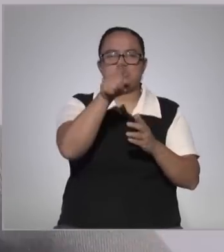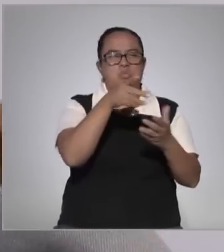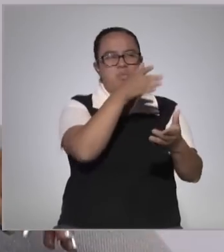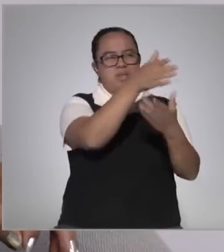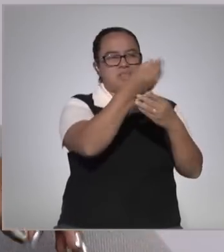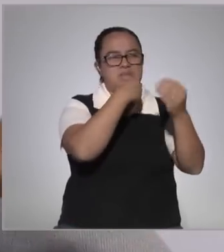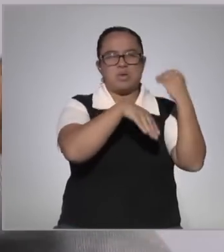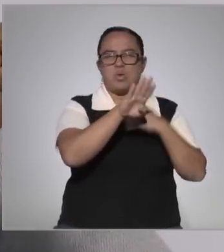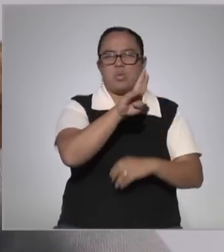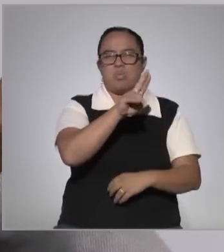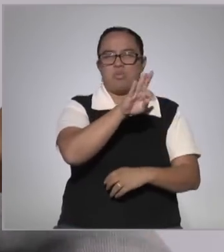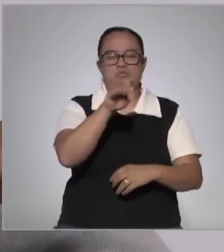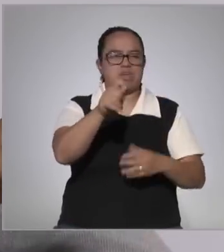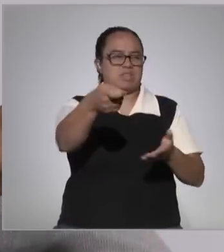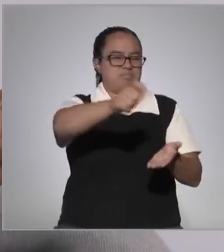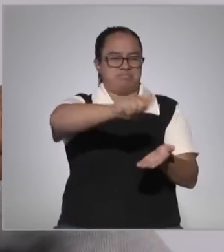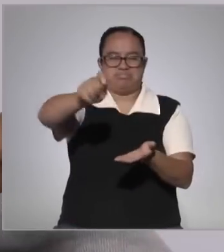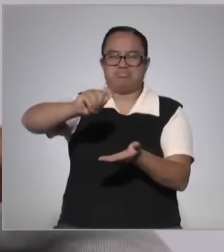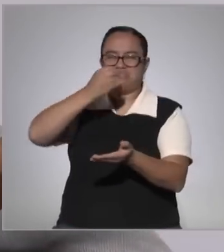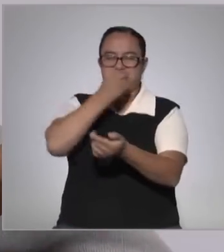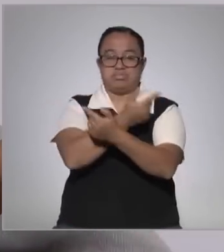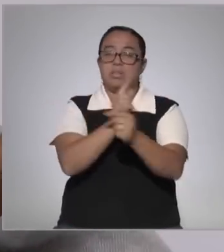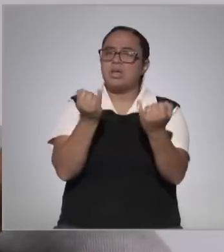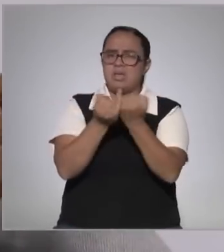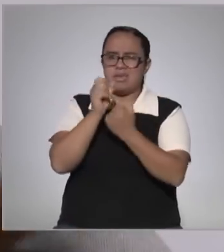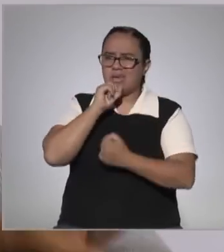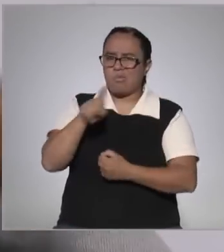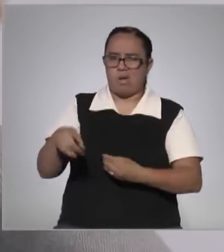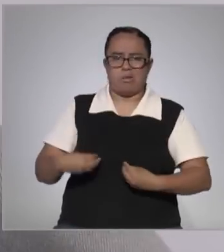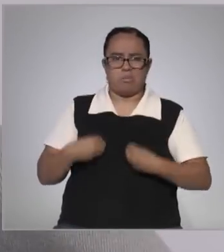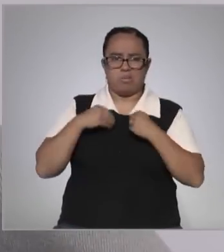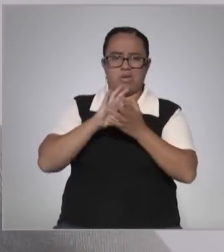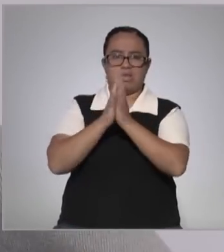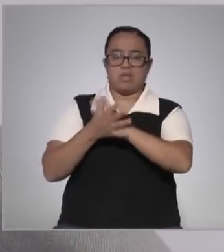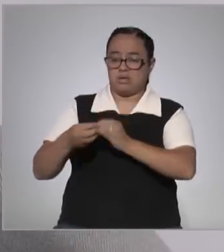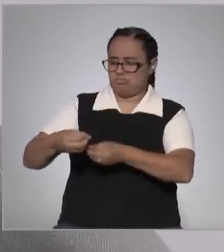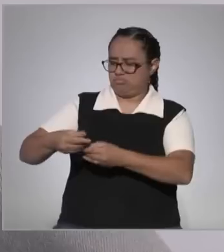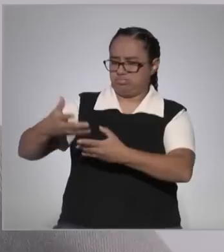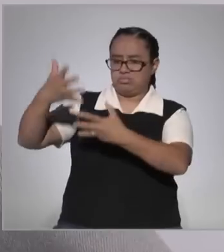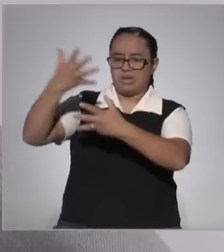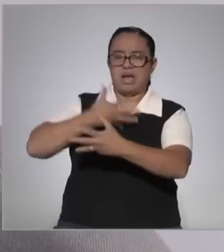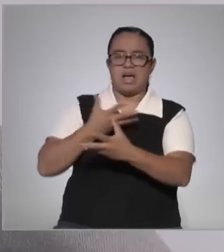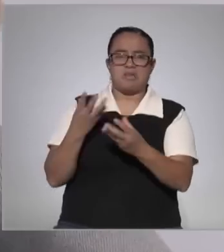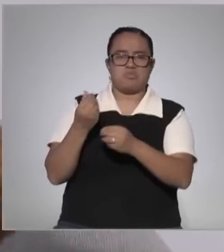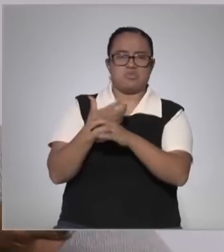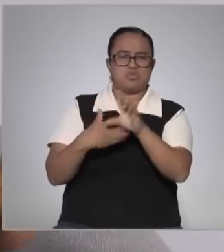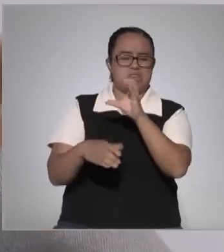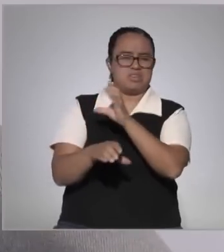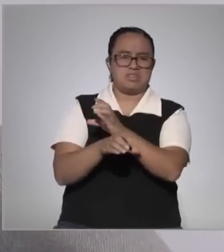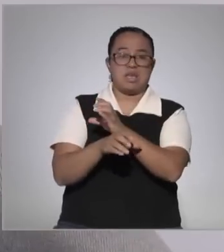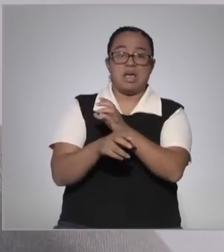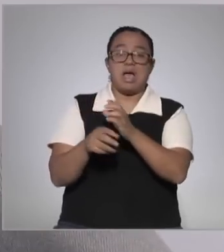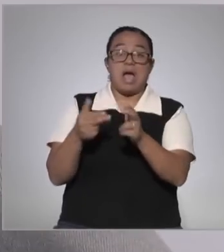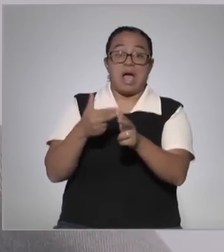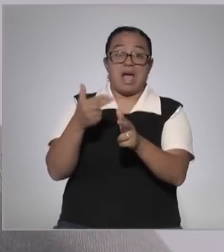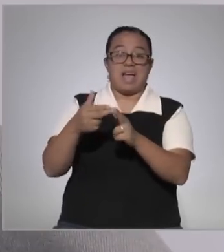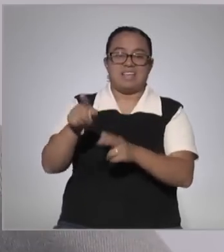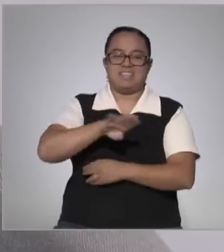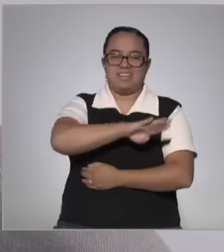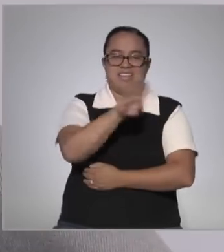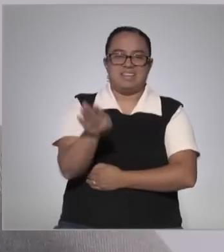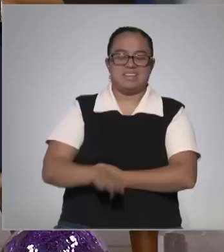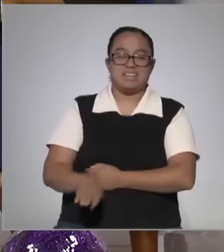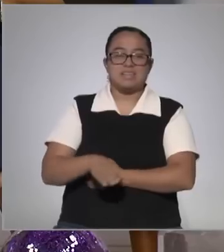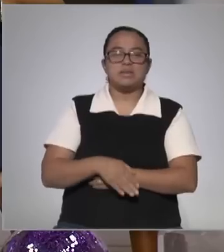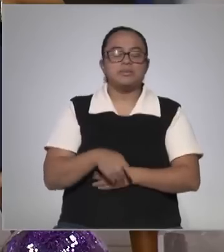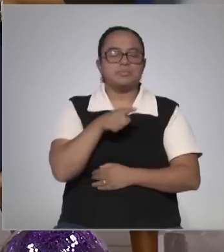donde uno no deja de paladear hasta que se muere. Hasta el último aliento. Hasta el último aliento. Ustedes mencionan